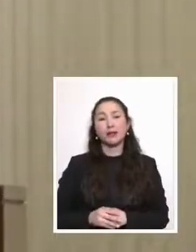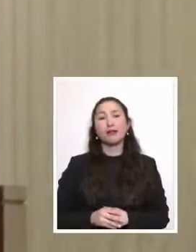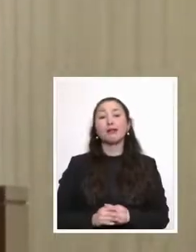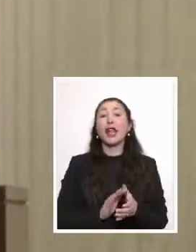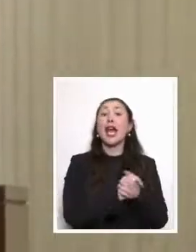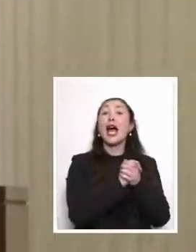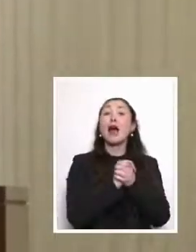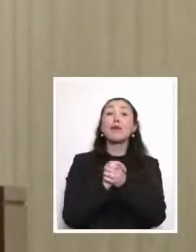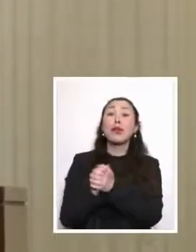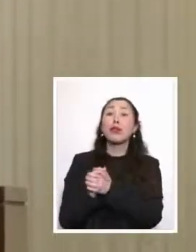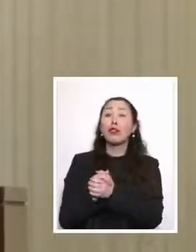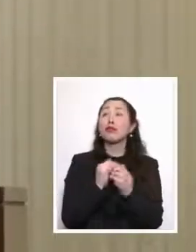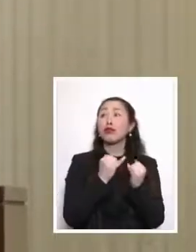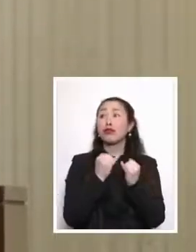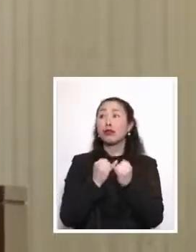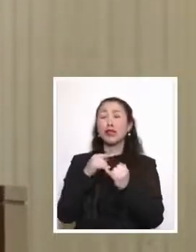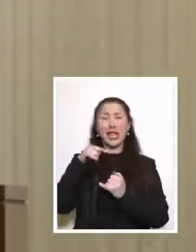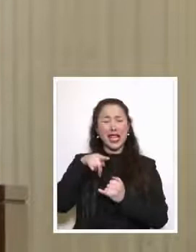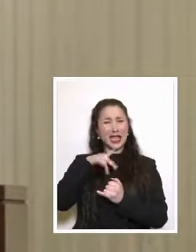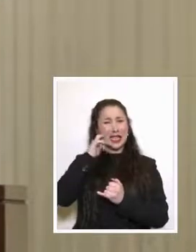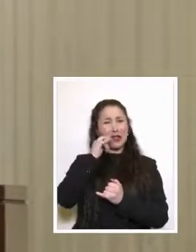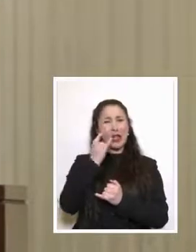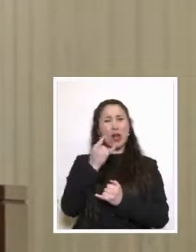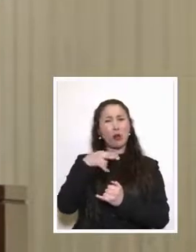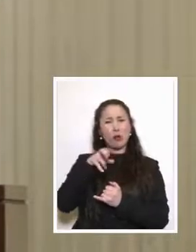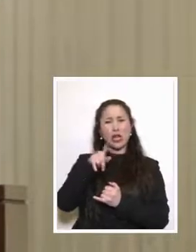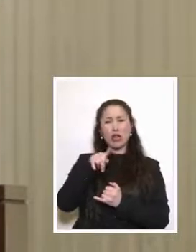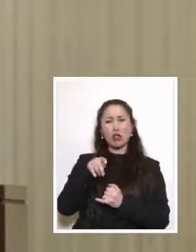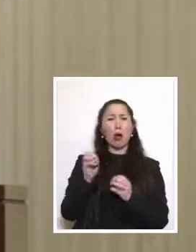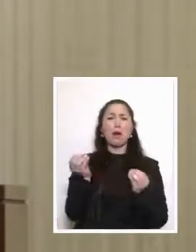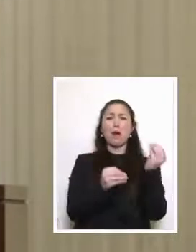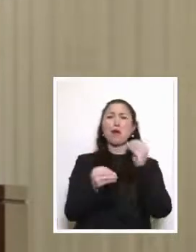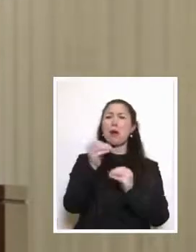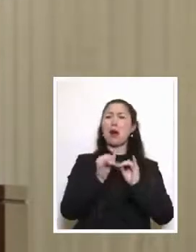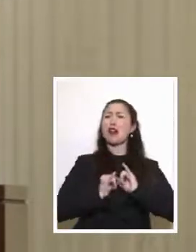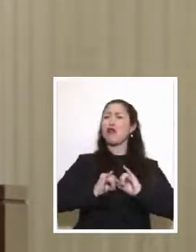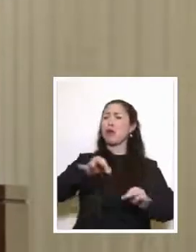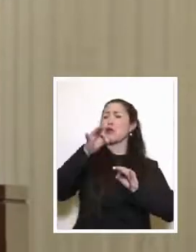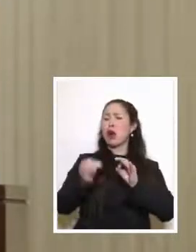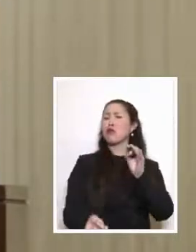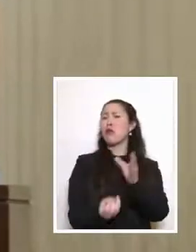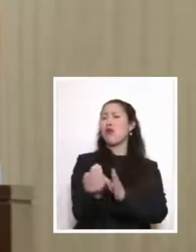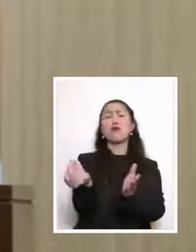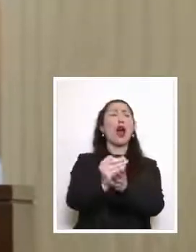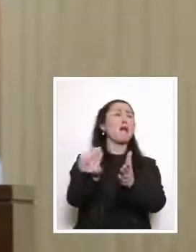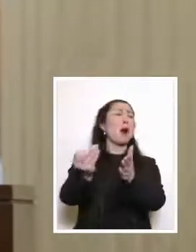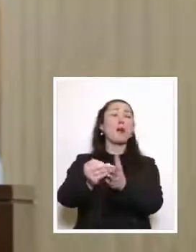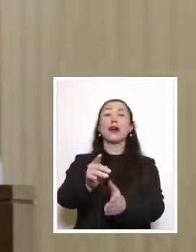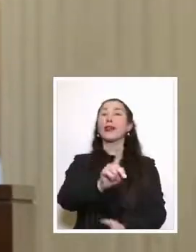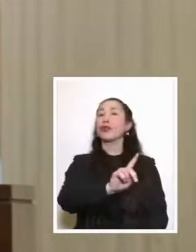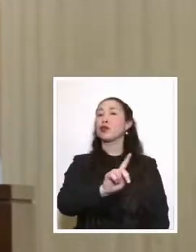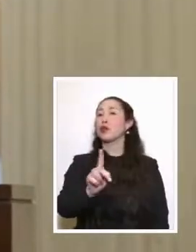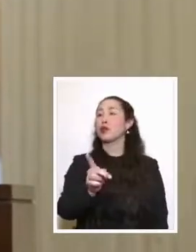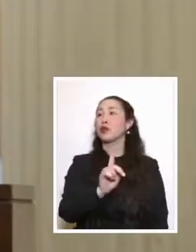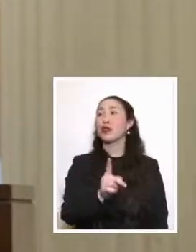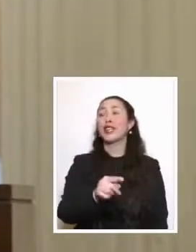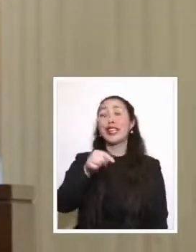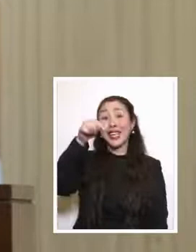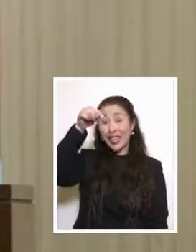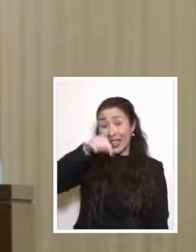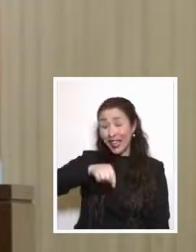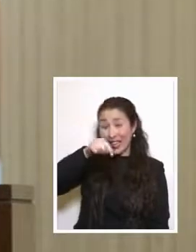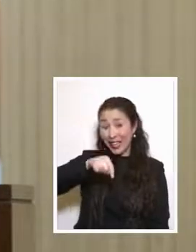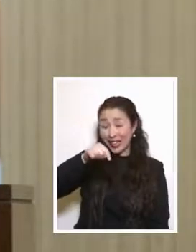este no es un informe más de UNESCO, no es un informe más de Naciones Unidas. Esta es una